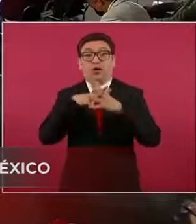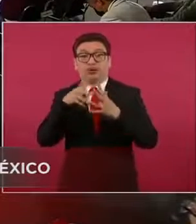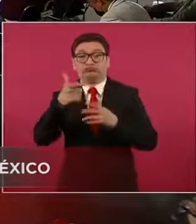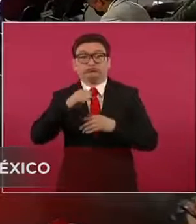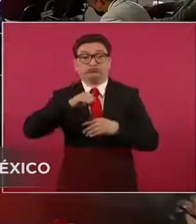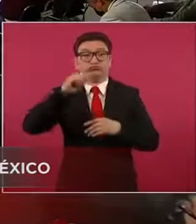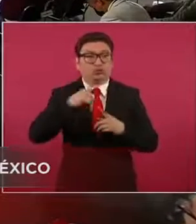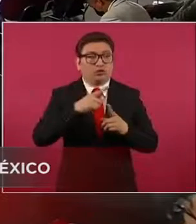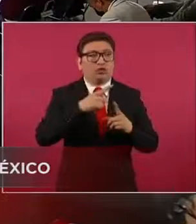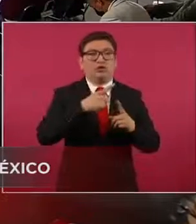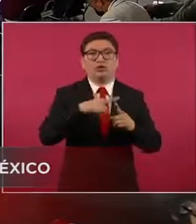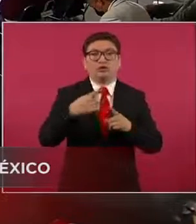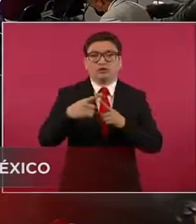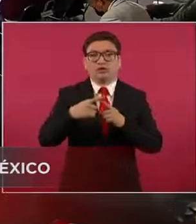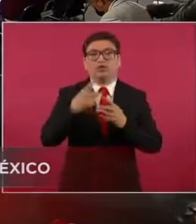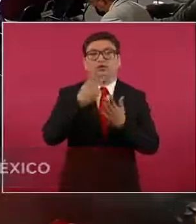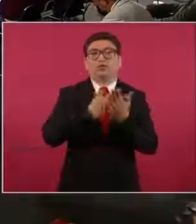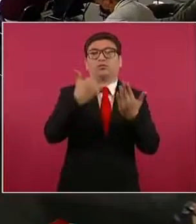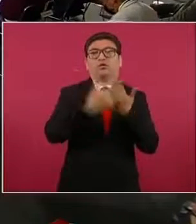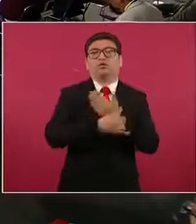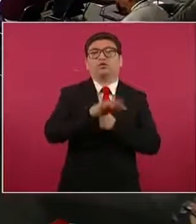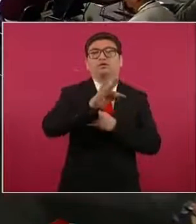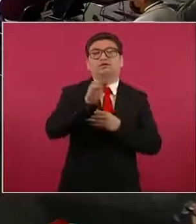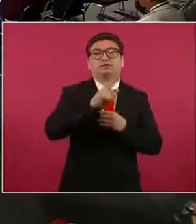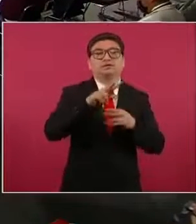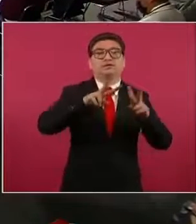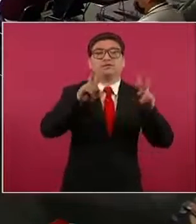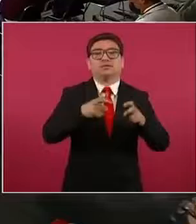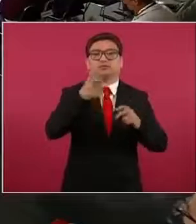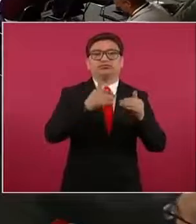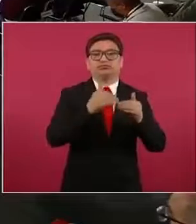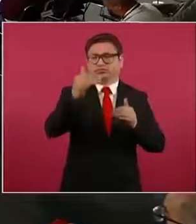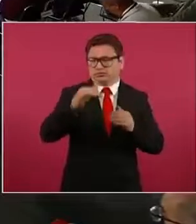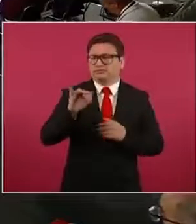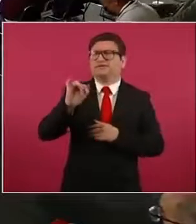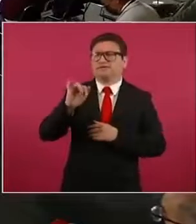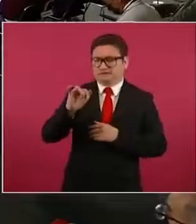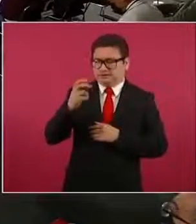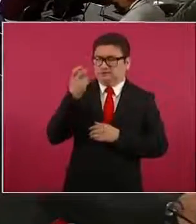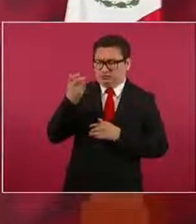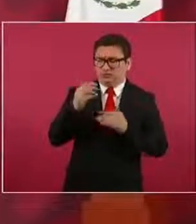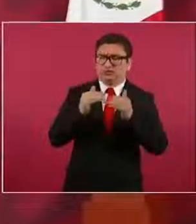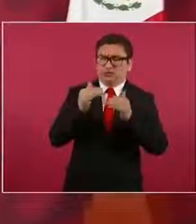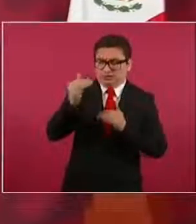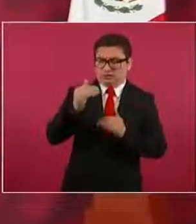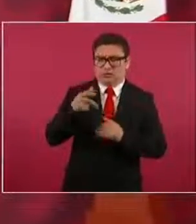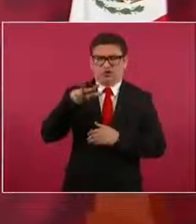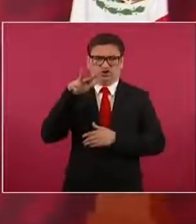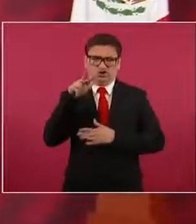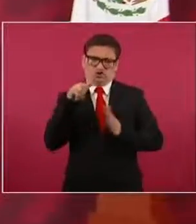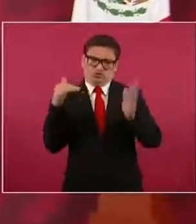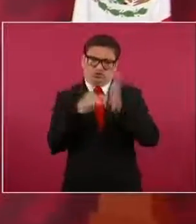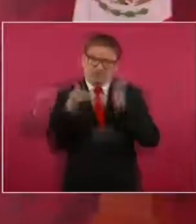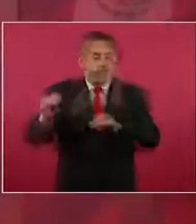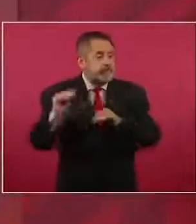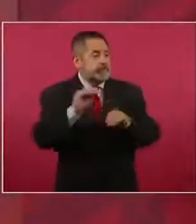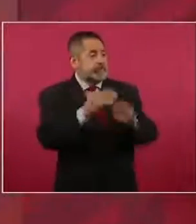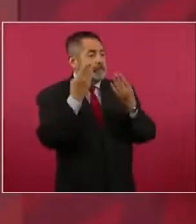¿Mande? ¿No pegó también al proyecto el tema de los incrementos? un aumento. Pero no, 18 mil millones.